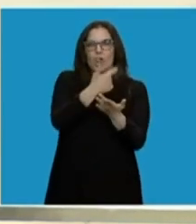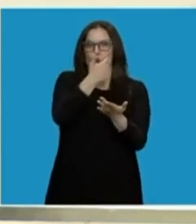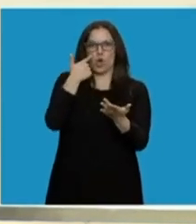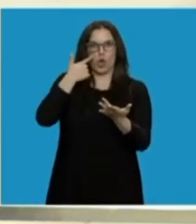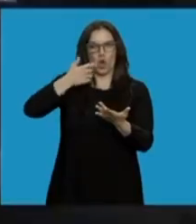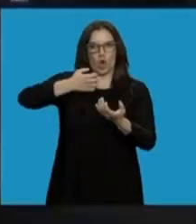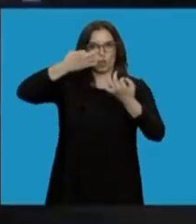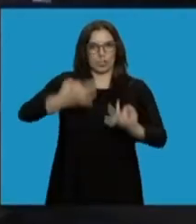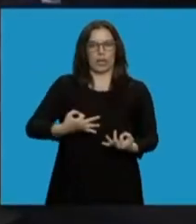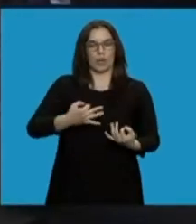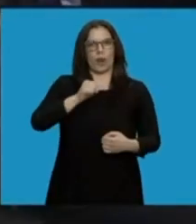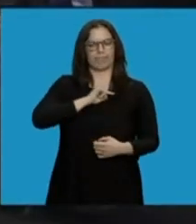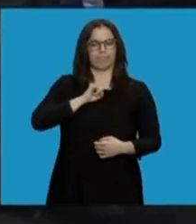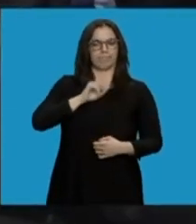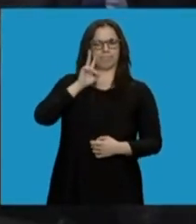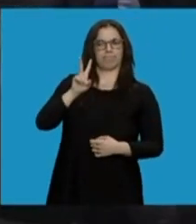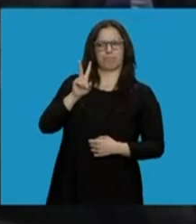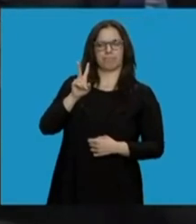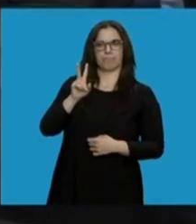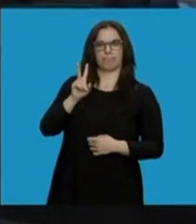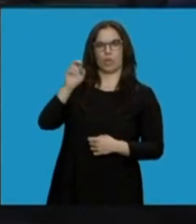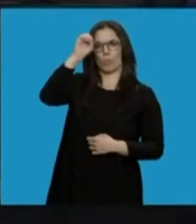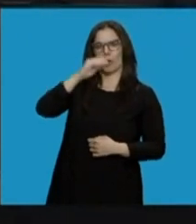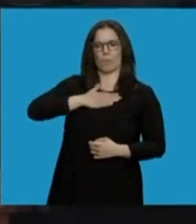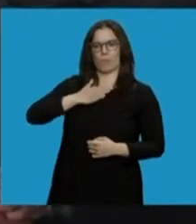conciencia crítica, en definitiva,